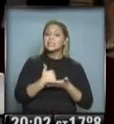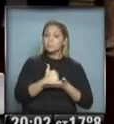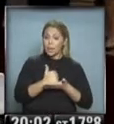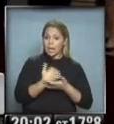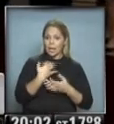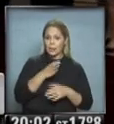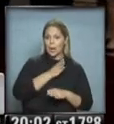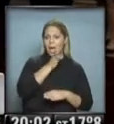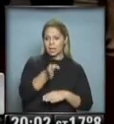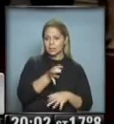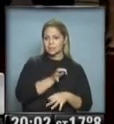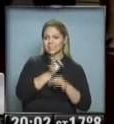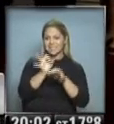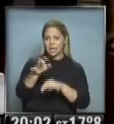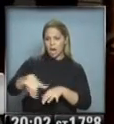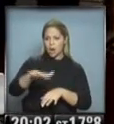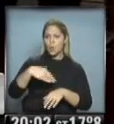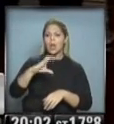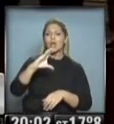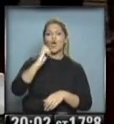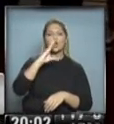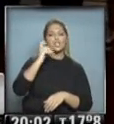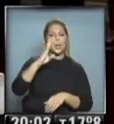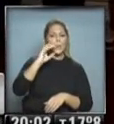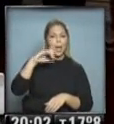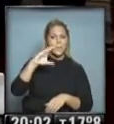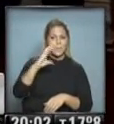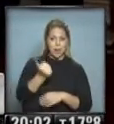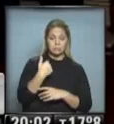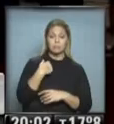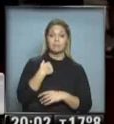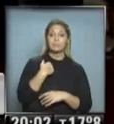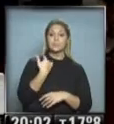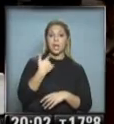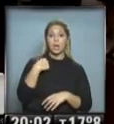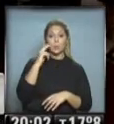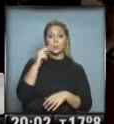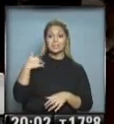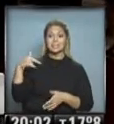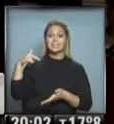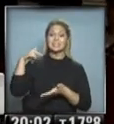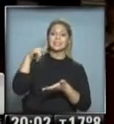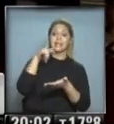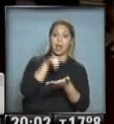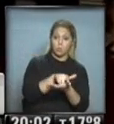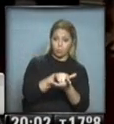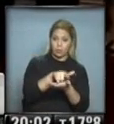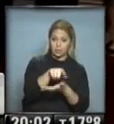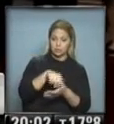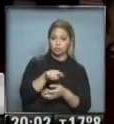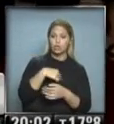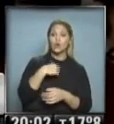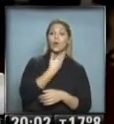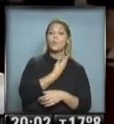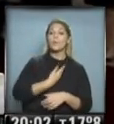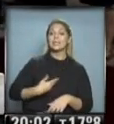un momento para otro allí a Cochabamba. Bueno, a su llegada al aeropuerto internacional de esa ciudad central, el